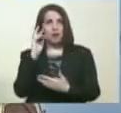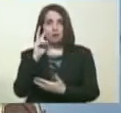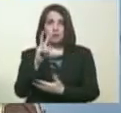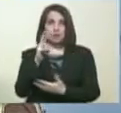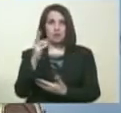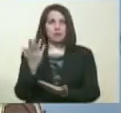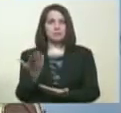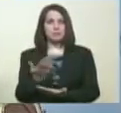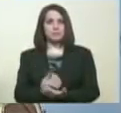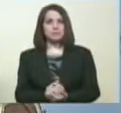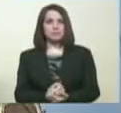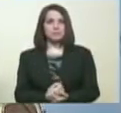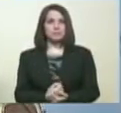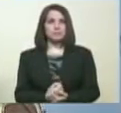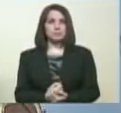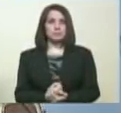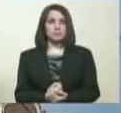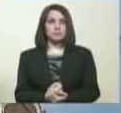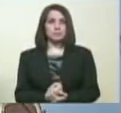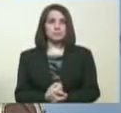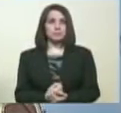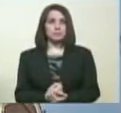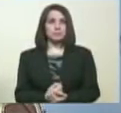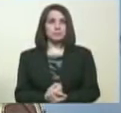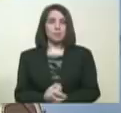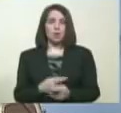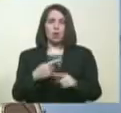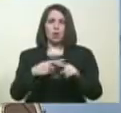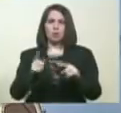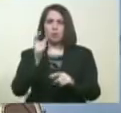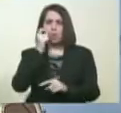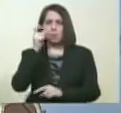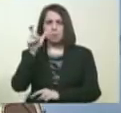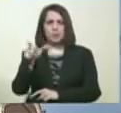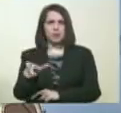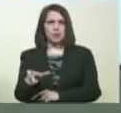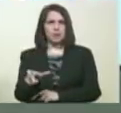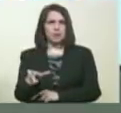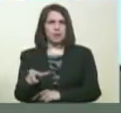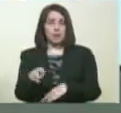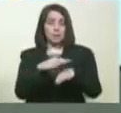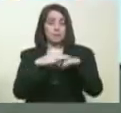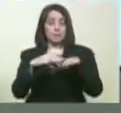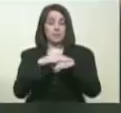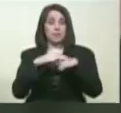saludos. Igualmente, Víctor Cano, ministro del Oro.